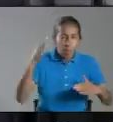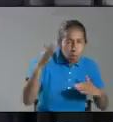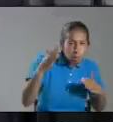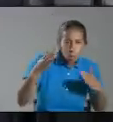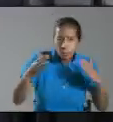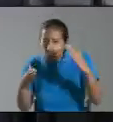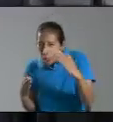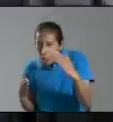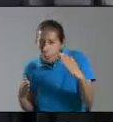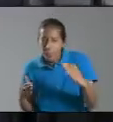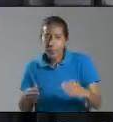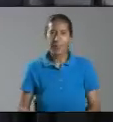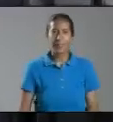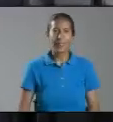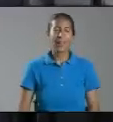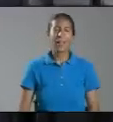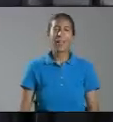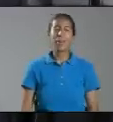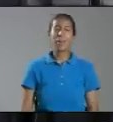Black Shadow,